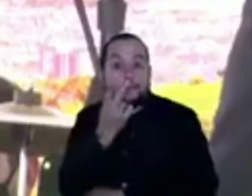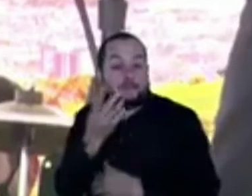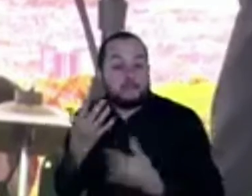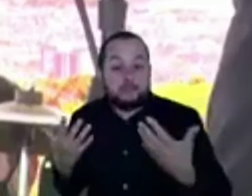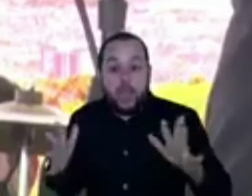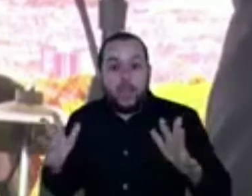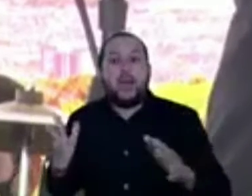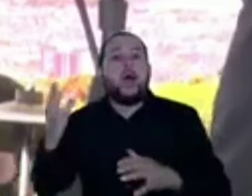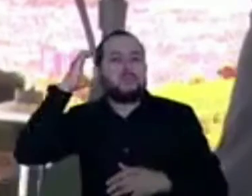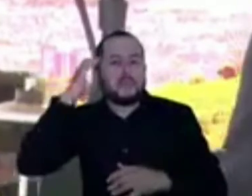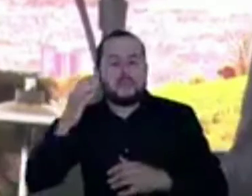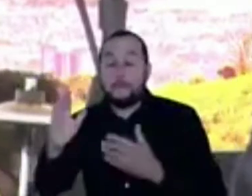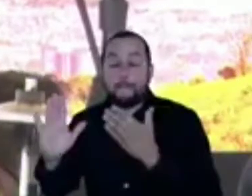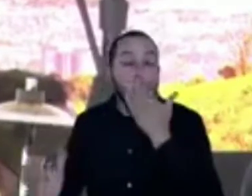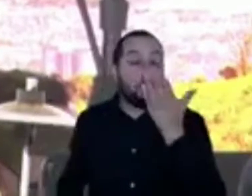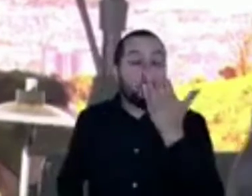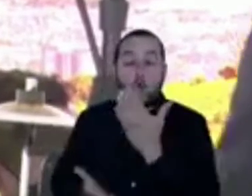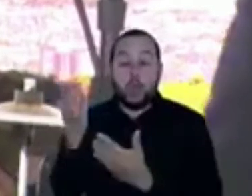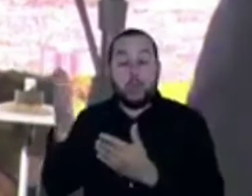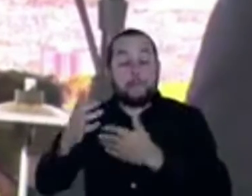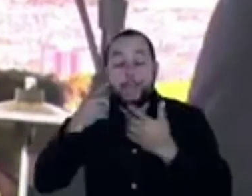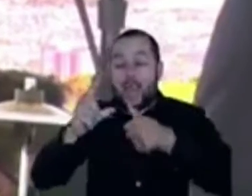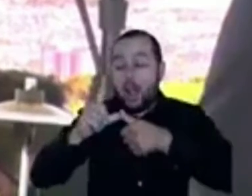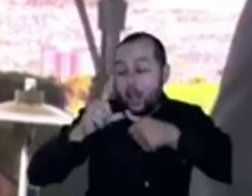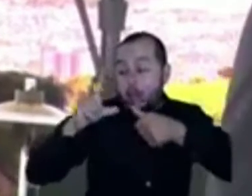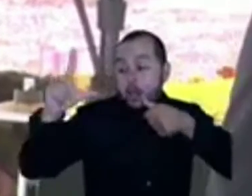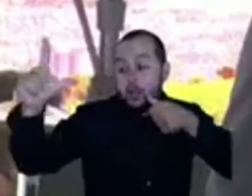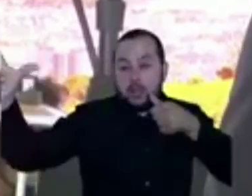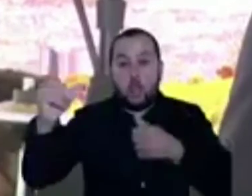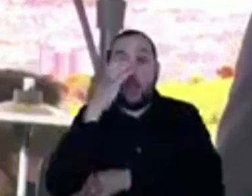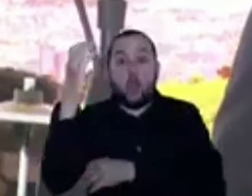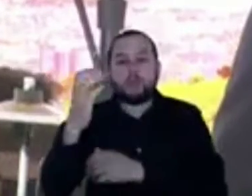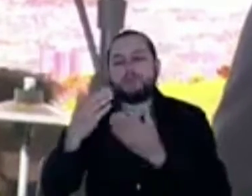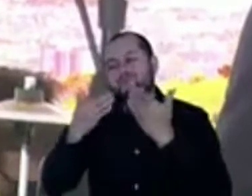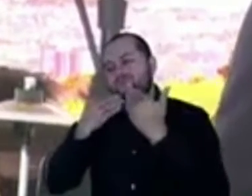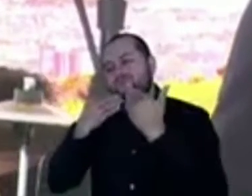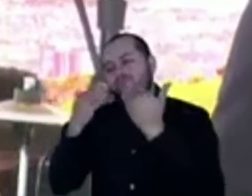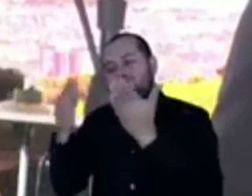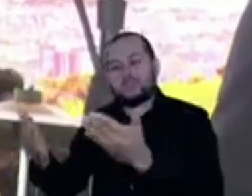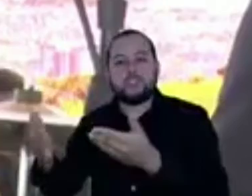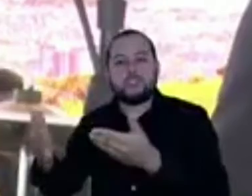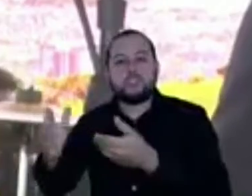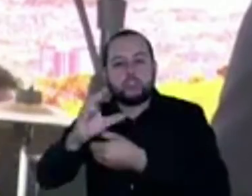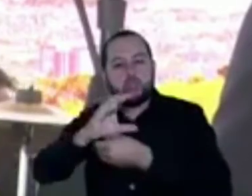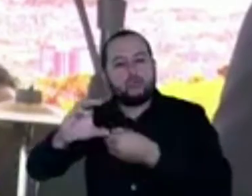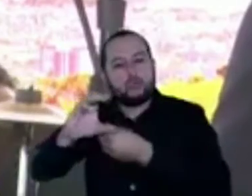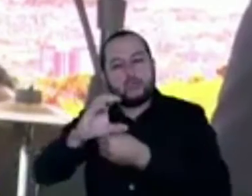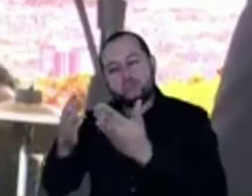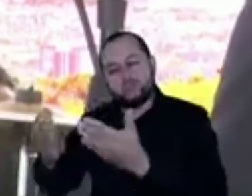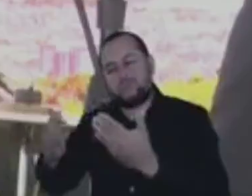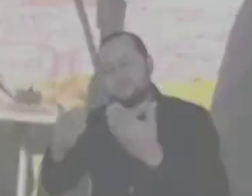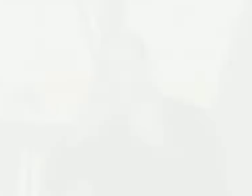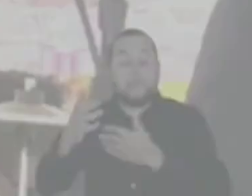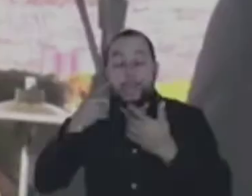con la línea del cable más moderna y larga del país. Muchísimas gracias, Juan. La ciudad sabrá agradecérselo.